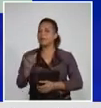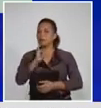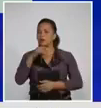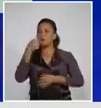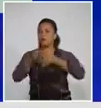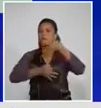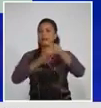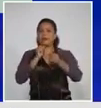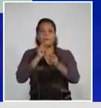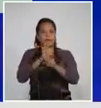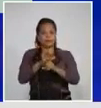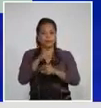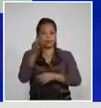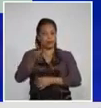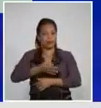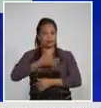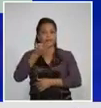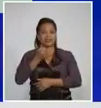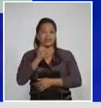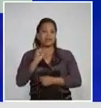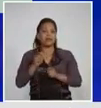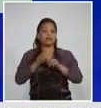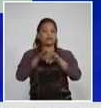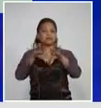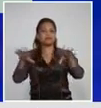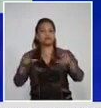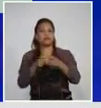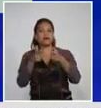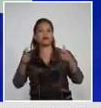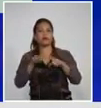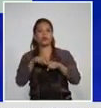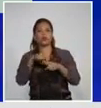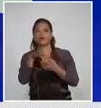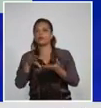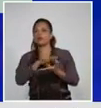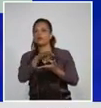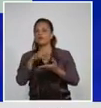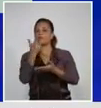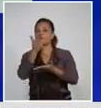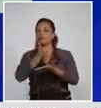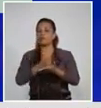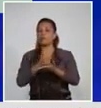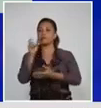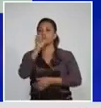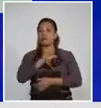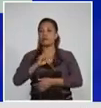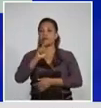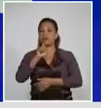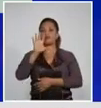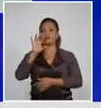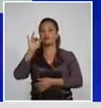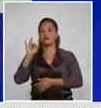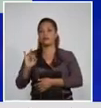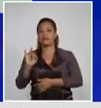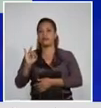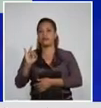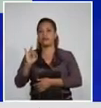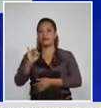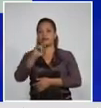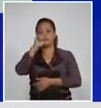un principio, su mayor transmisión en el municipio cabecera con 57 ayer, Santa Cruz del